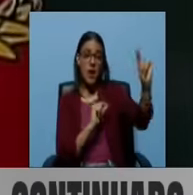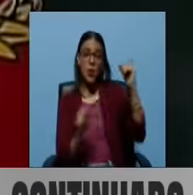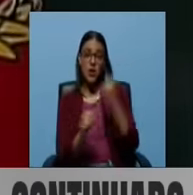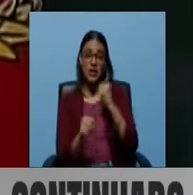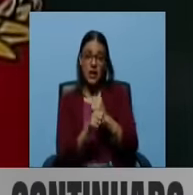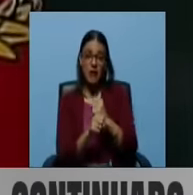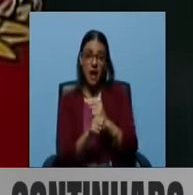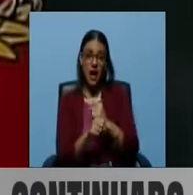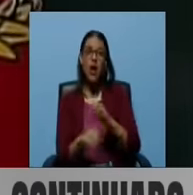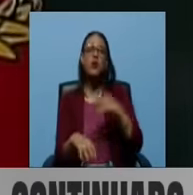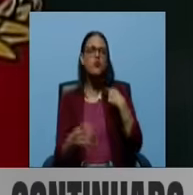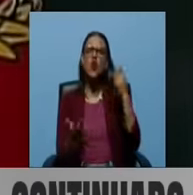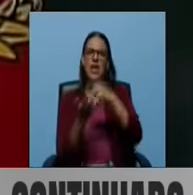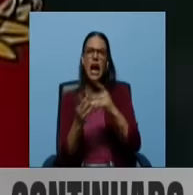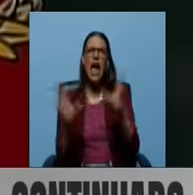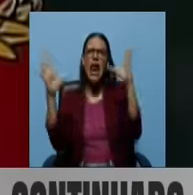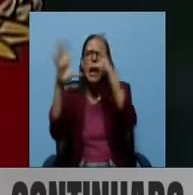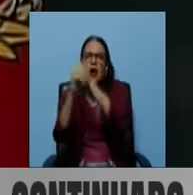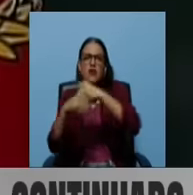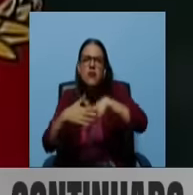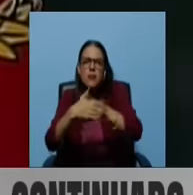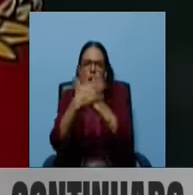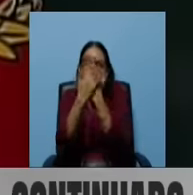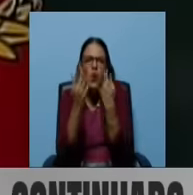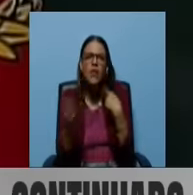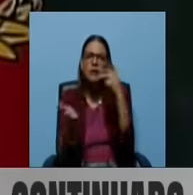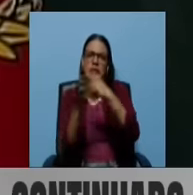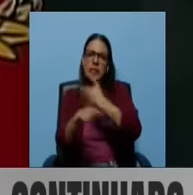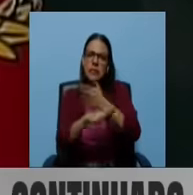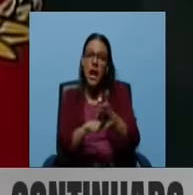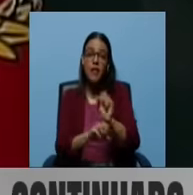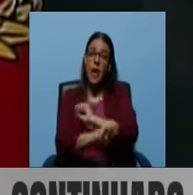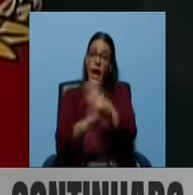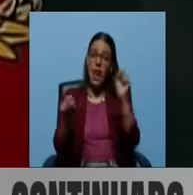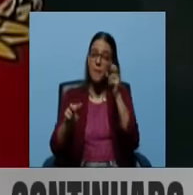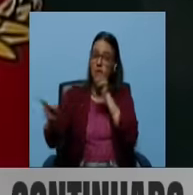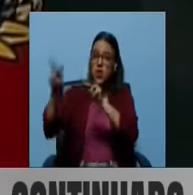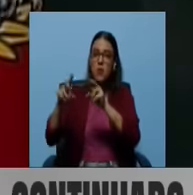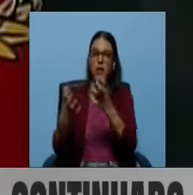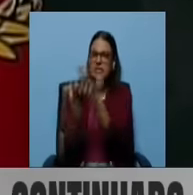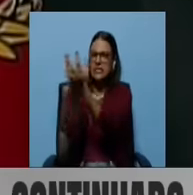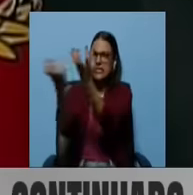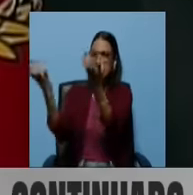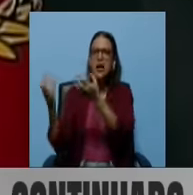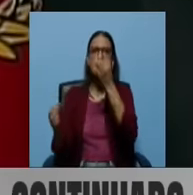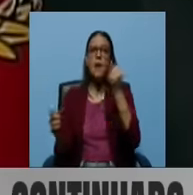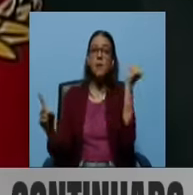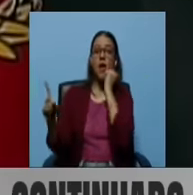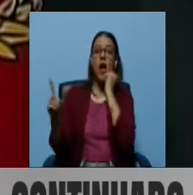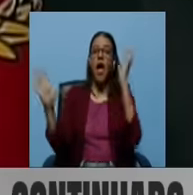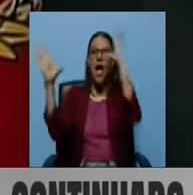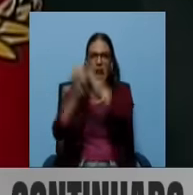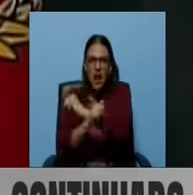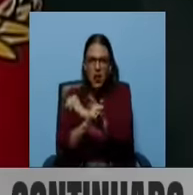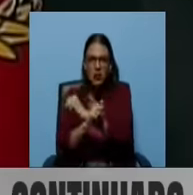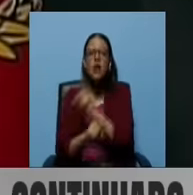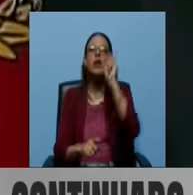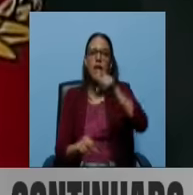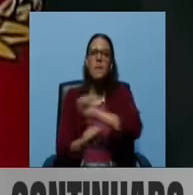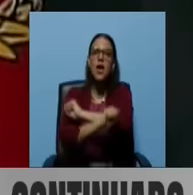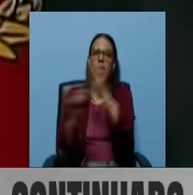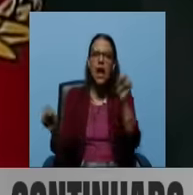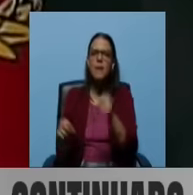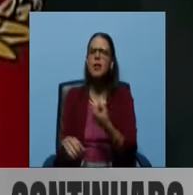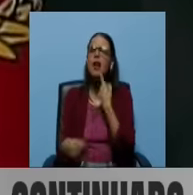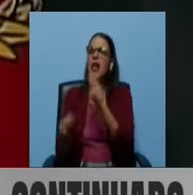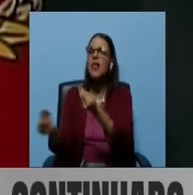días que estaba ahí, porque yo llegaba muy tarde en la noche, en la mañana tenía fuera un poco de gente, los mismos que protestaban en la noche con cartica